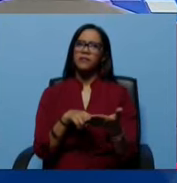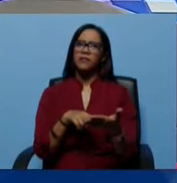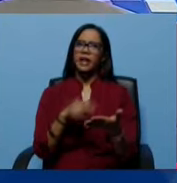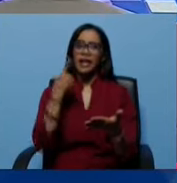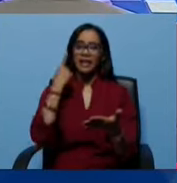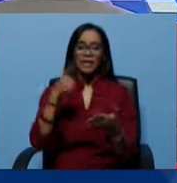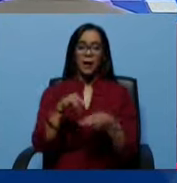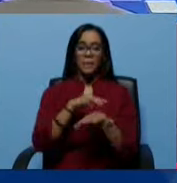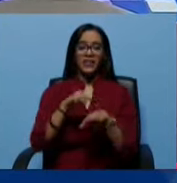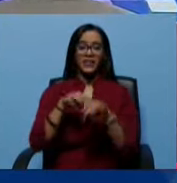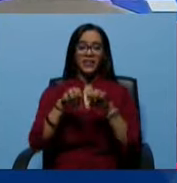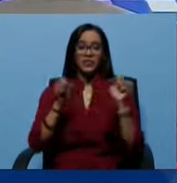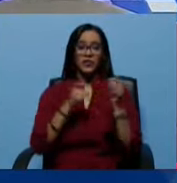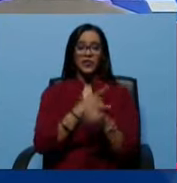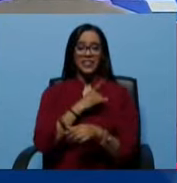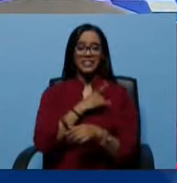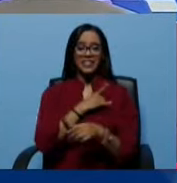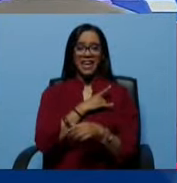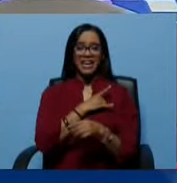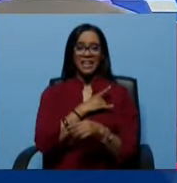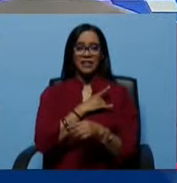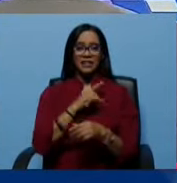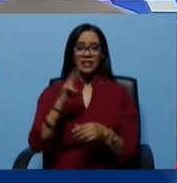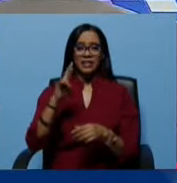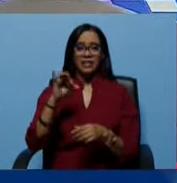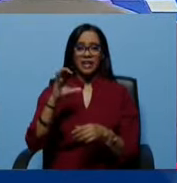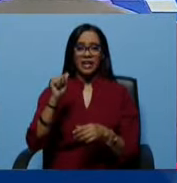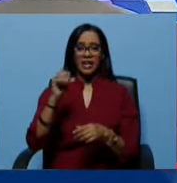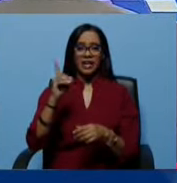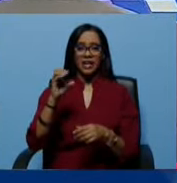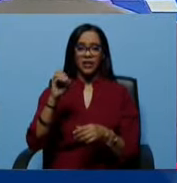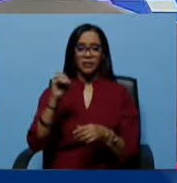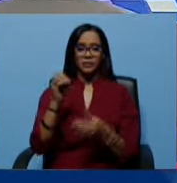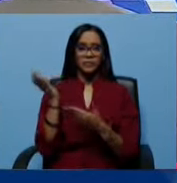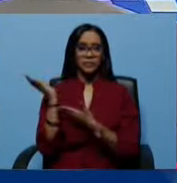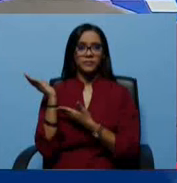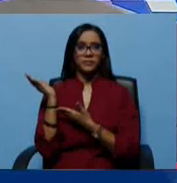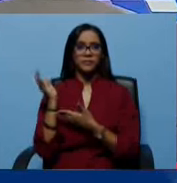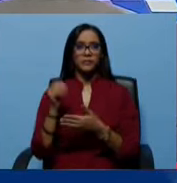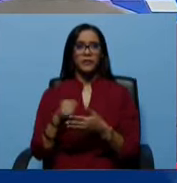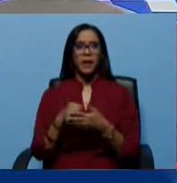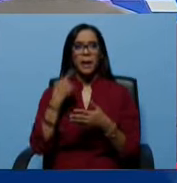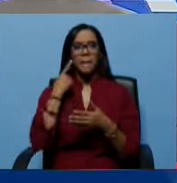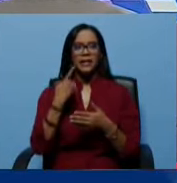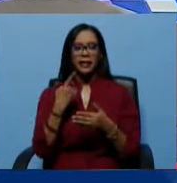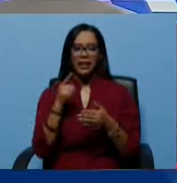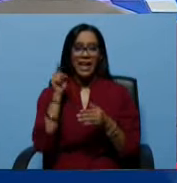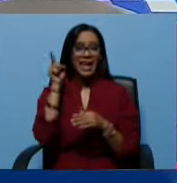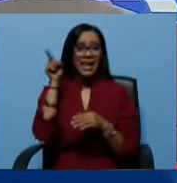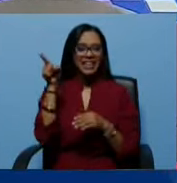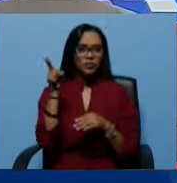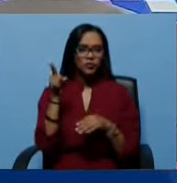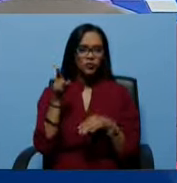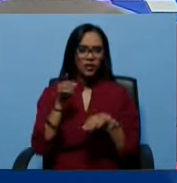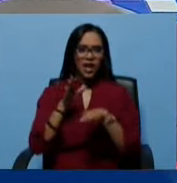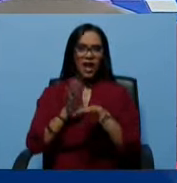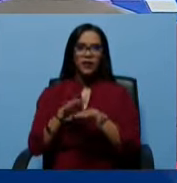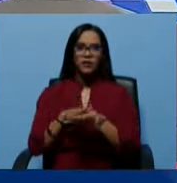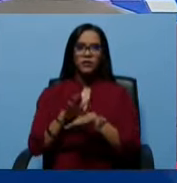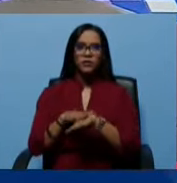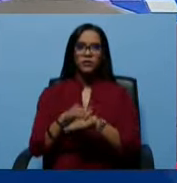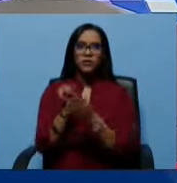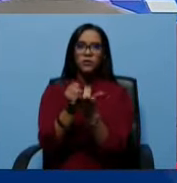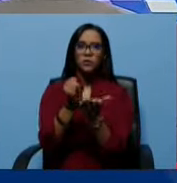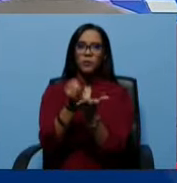de Educación Universitaria, Ricardo Sánchez. Miren, ellos acusan con pruebas